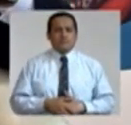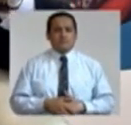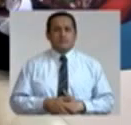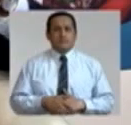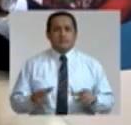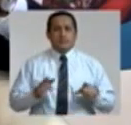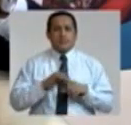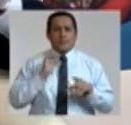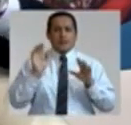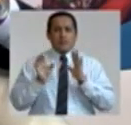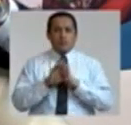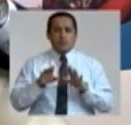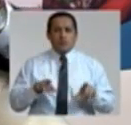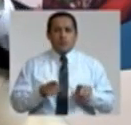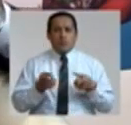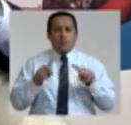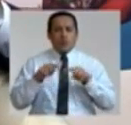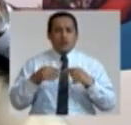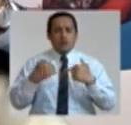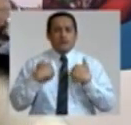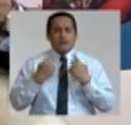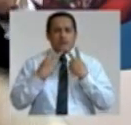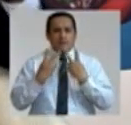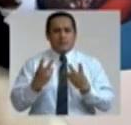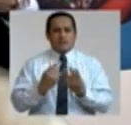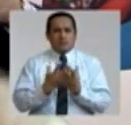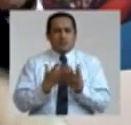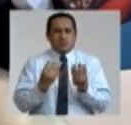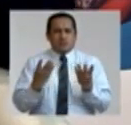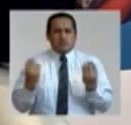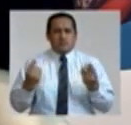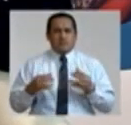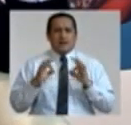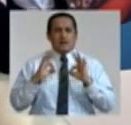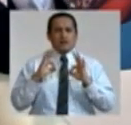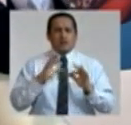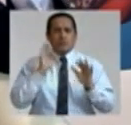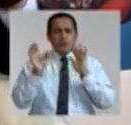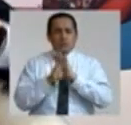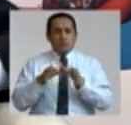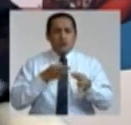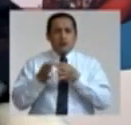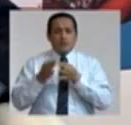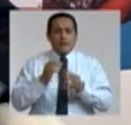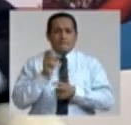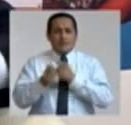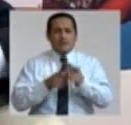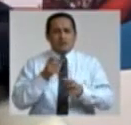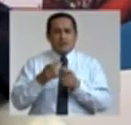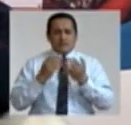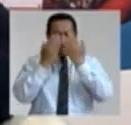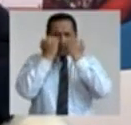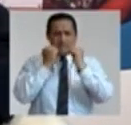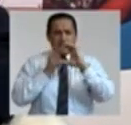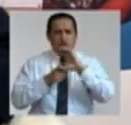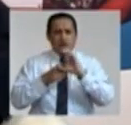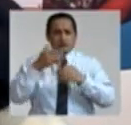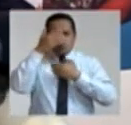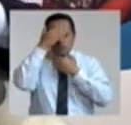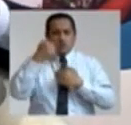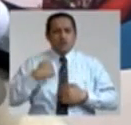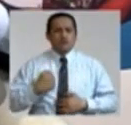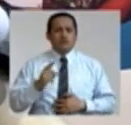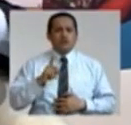Entonces, cuando tú tienes un penal con internos de altísima peligrosidad, como es considerado gente por terrorismo,